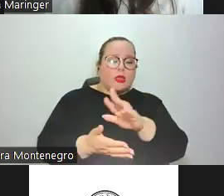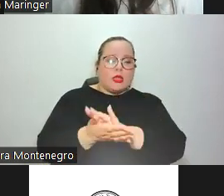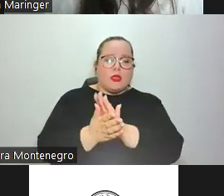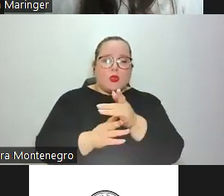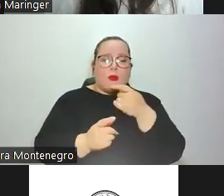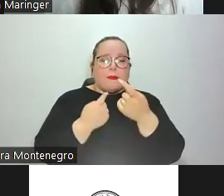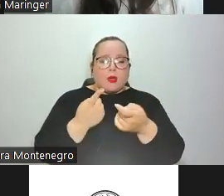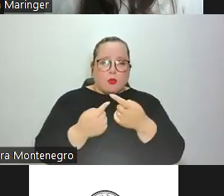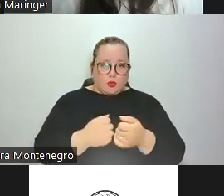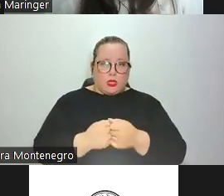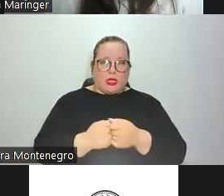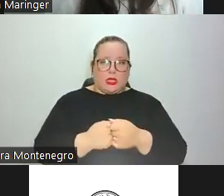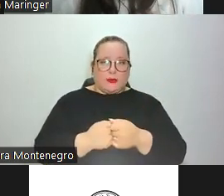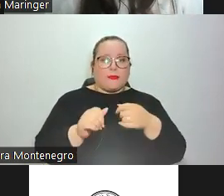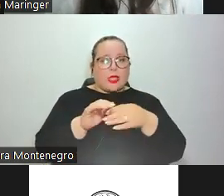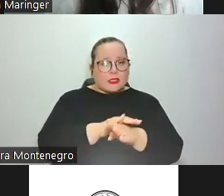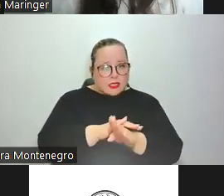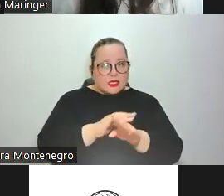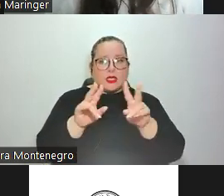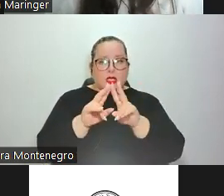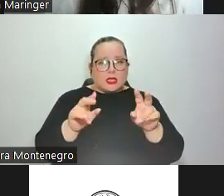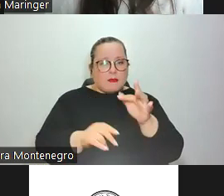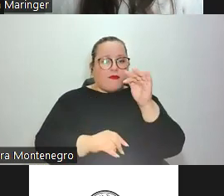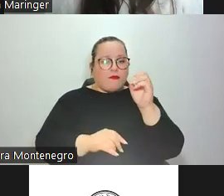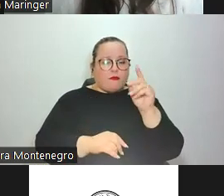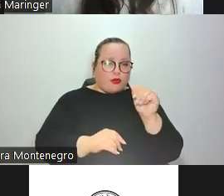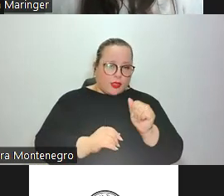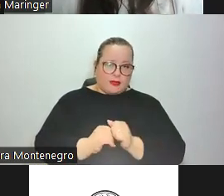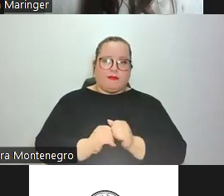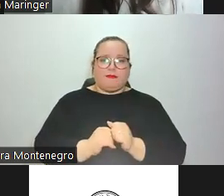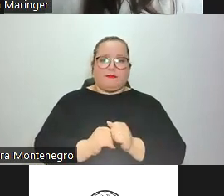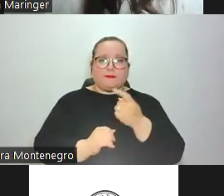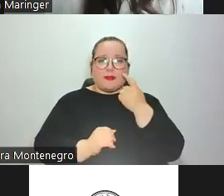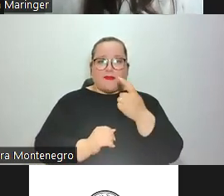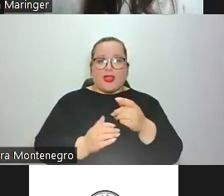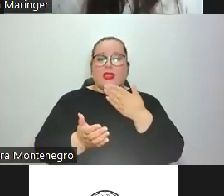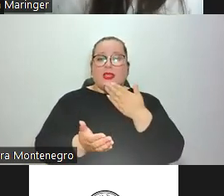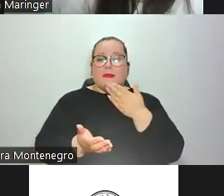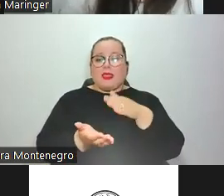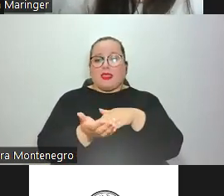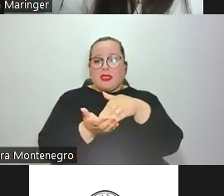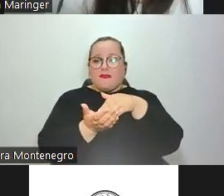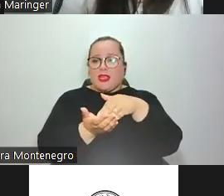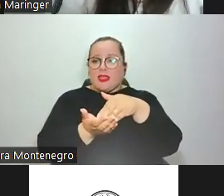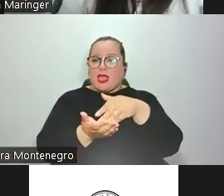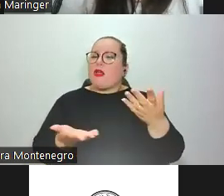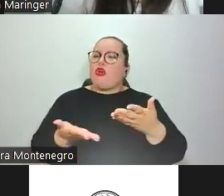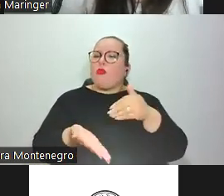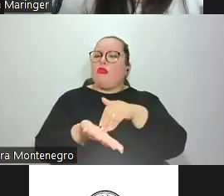preguntas. Y van a ir accediendo a este FODA o DAFO. Vamos a las debilidades. También me encantaría ver cómo acceder a ello.